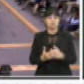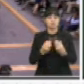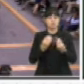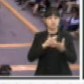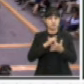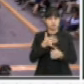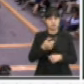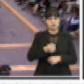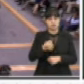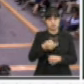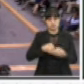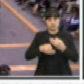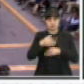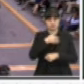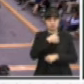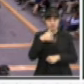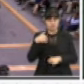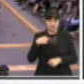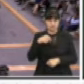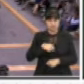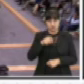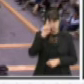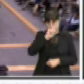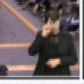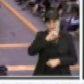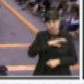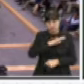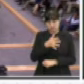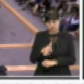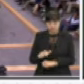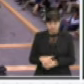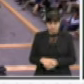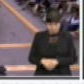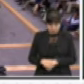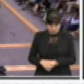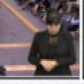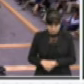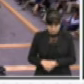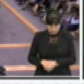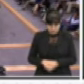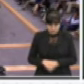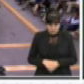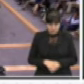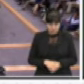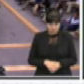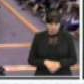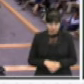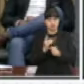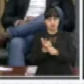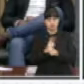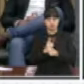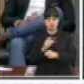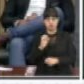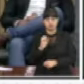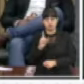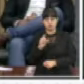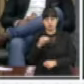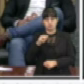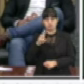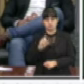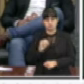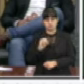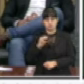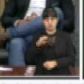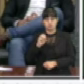el mundo Jacobo no es que lo corrieran simple y sencillamente Dejó de ser secretario ejecutivo el día que se publicó